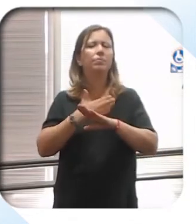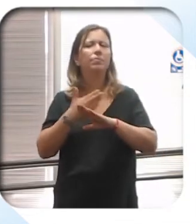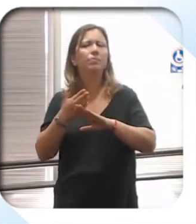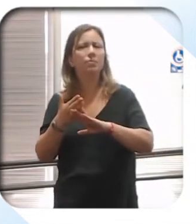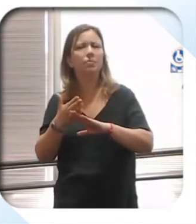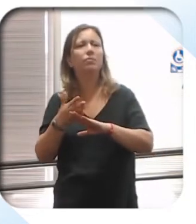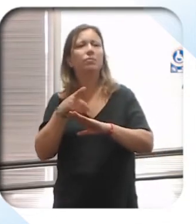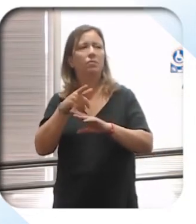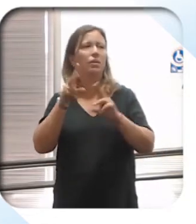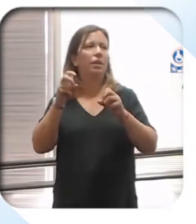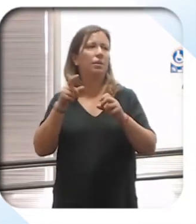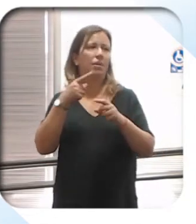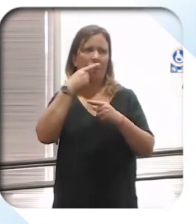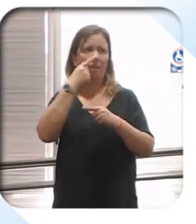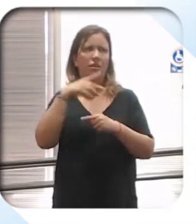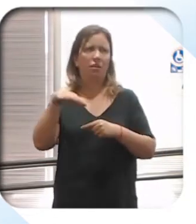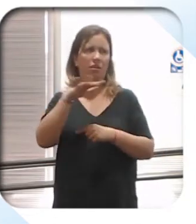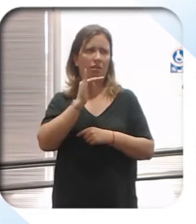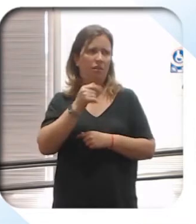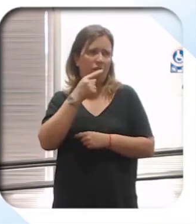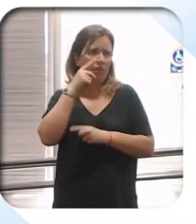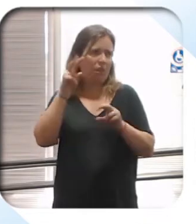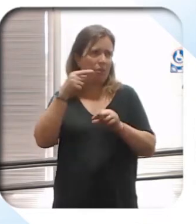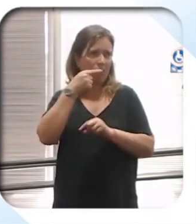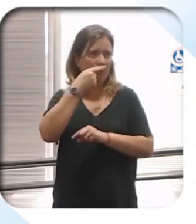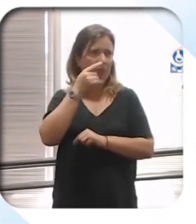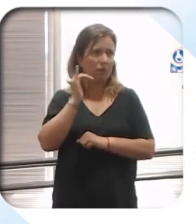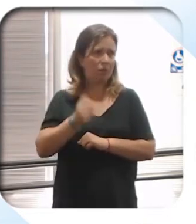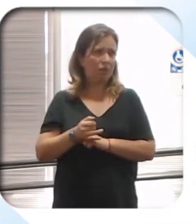Me parece que este tema les interesa, ¿no? Porque es un tema...